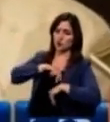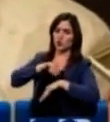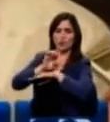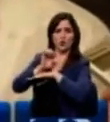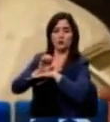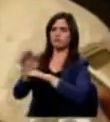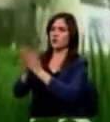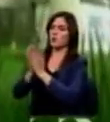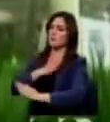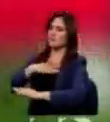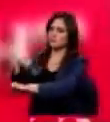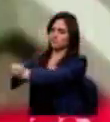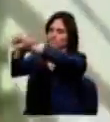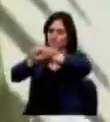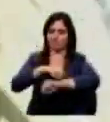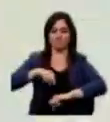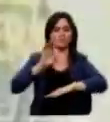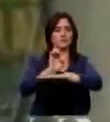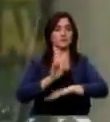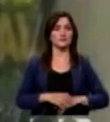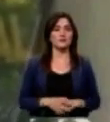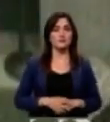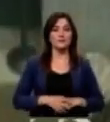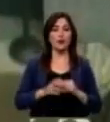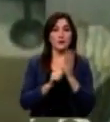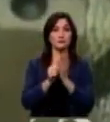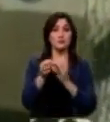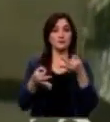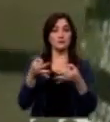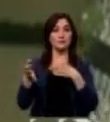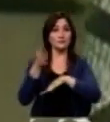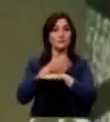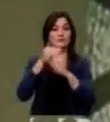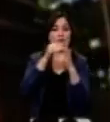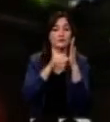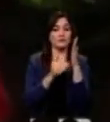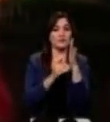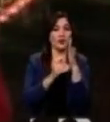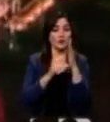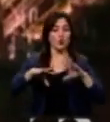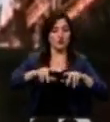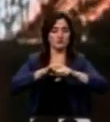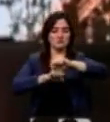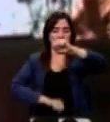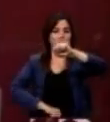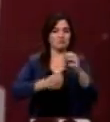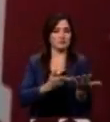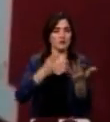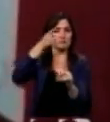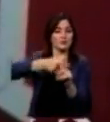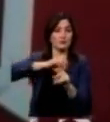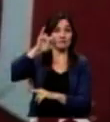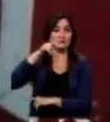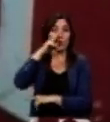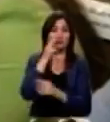Corte Nacional de Justicia. Al gobierno norteamericano, el Ministerio Público dejó de pedirle la lista de Odebrecht. Esperará hasta junio para que se la